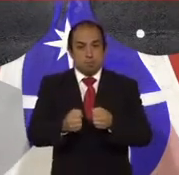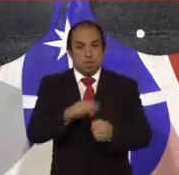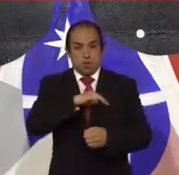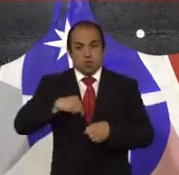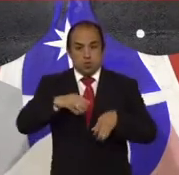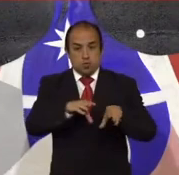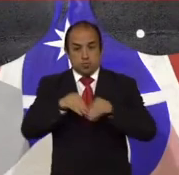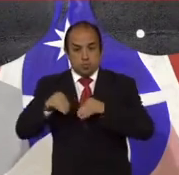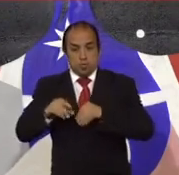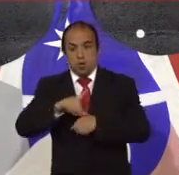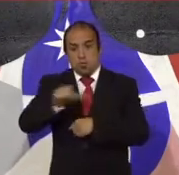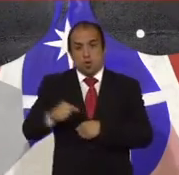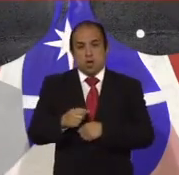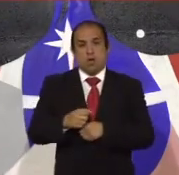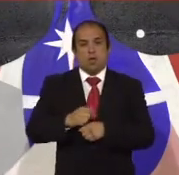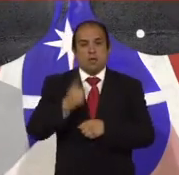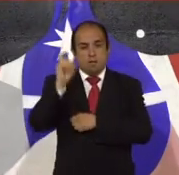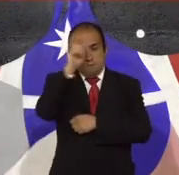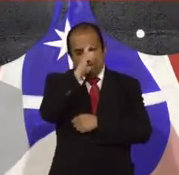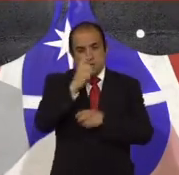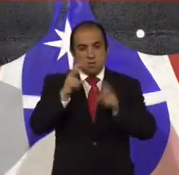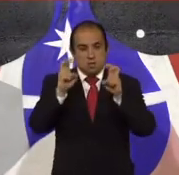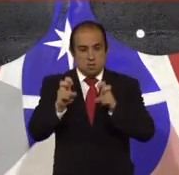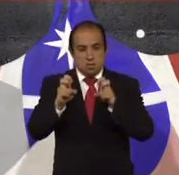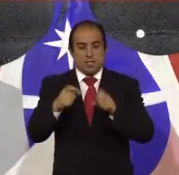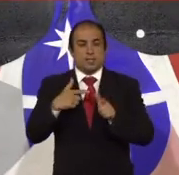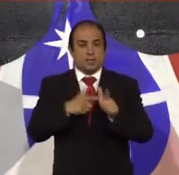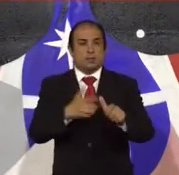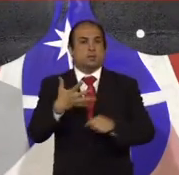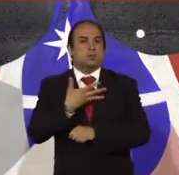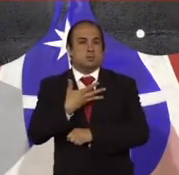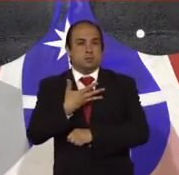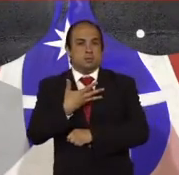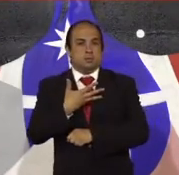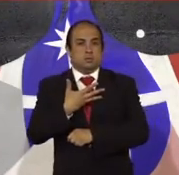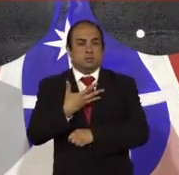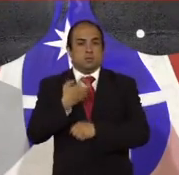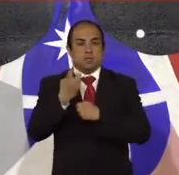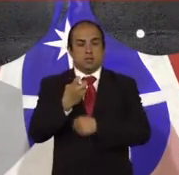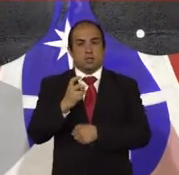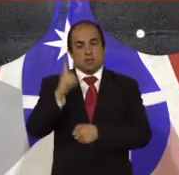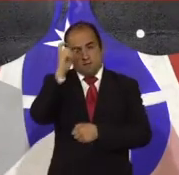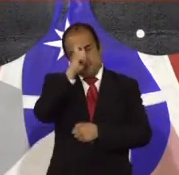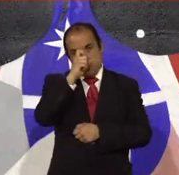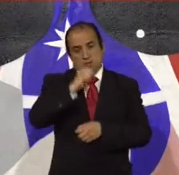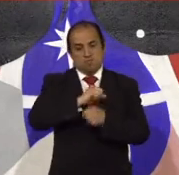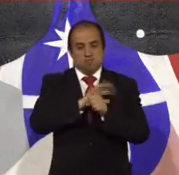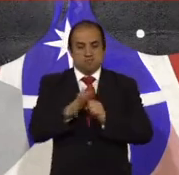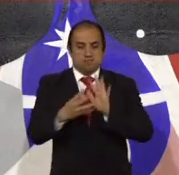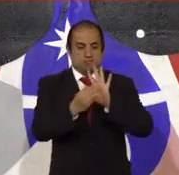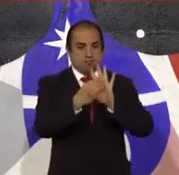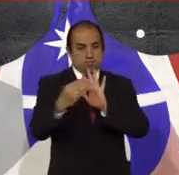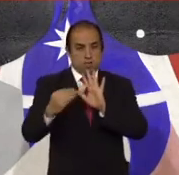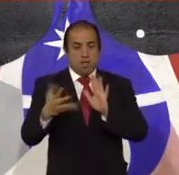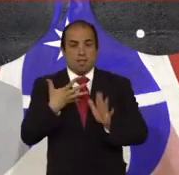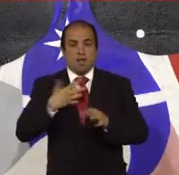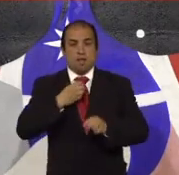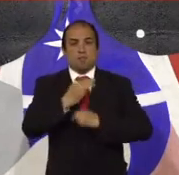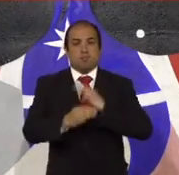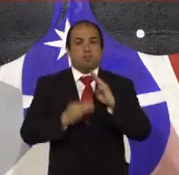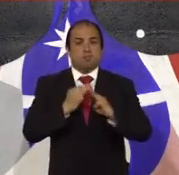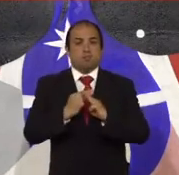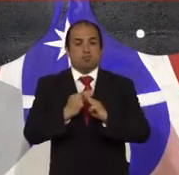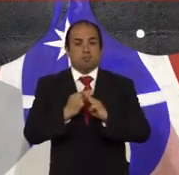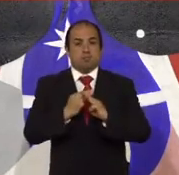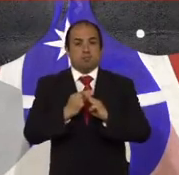después pues, de esta difícil situación que aún tenemos, de esta difícil pandemia que ha vivido el mundo entero,